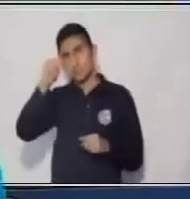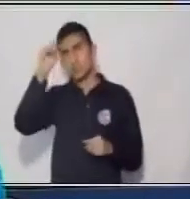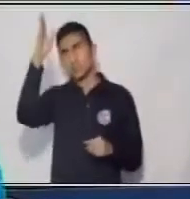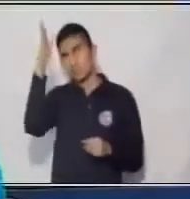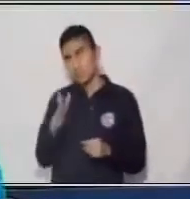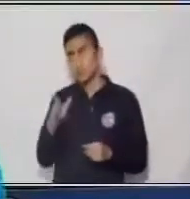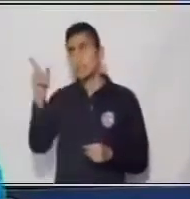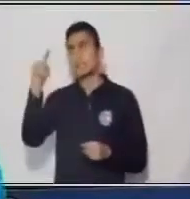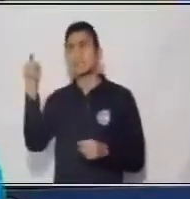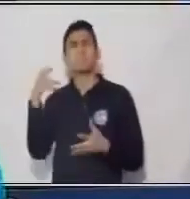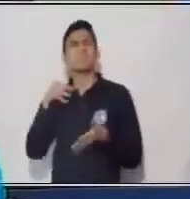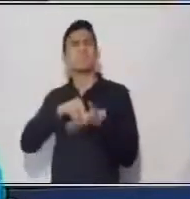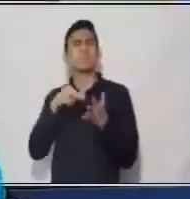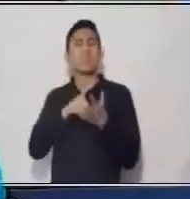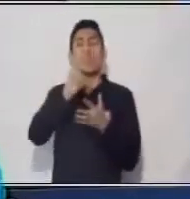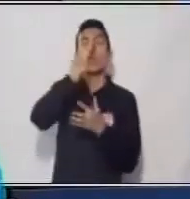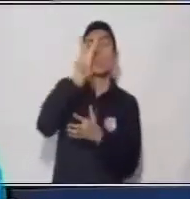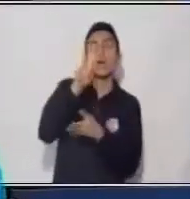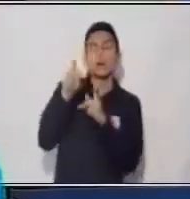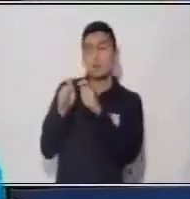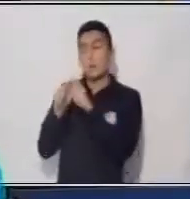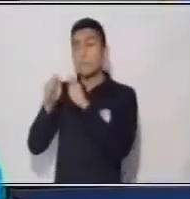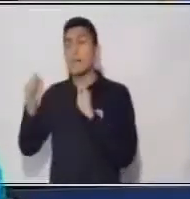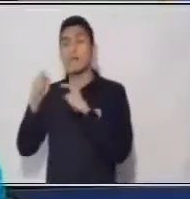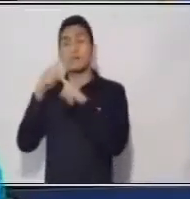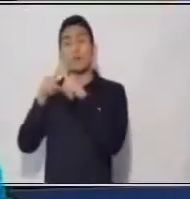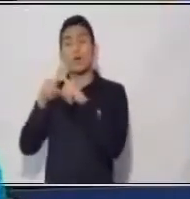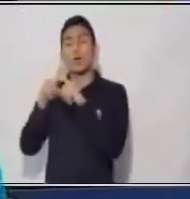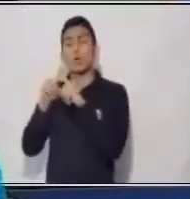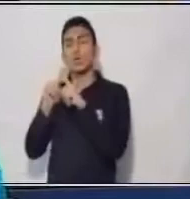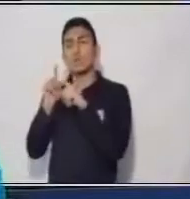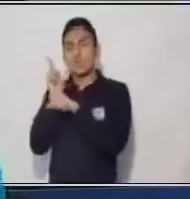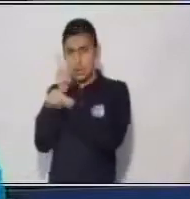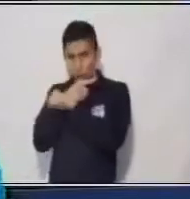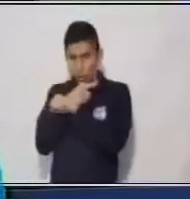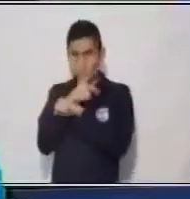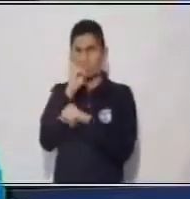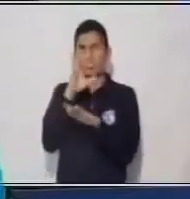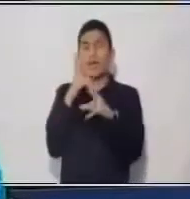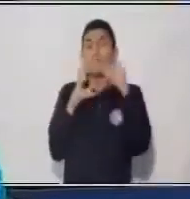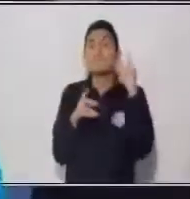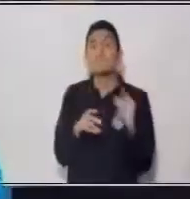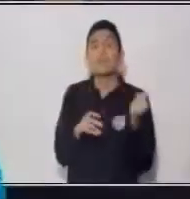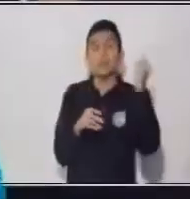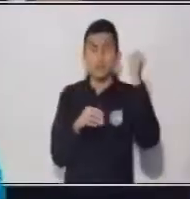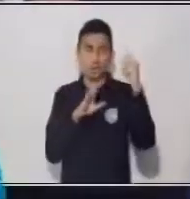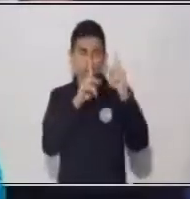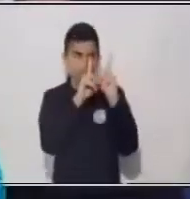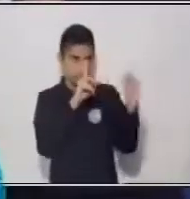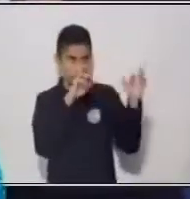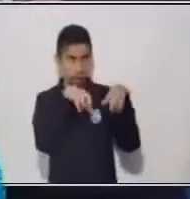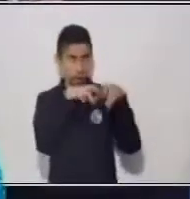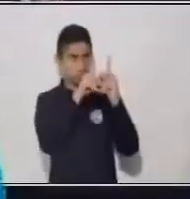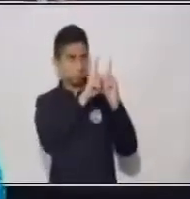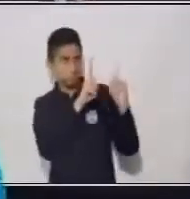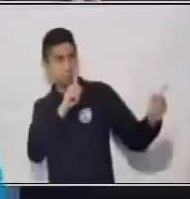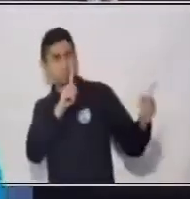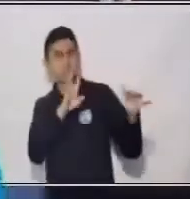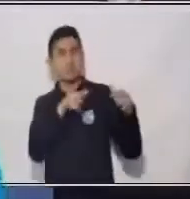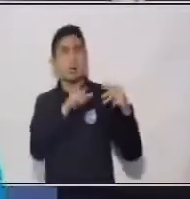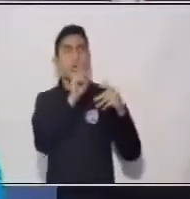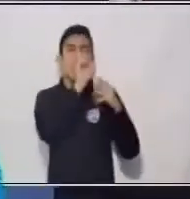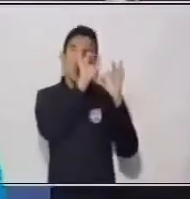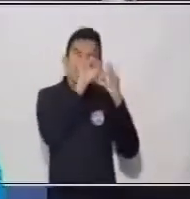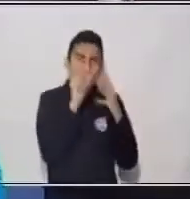Y aquí tenemos nosotros la velocidad con la que se está